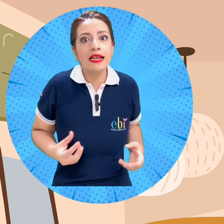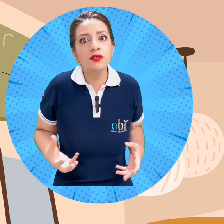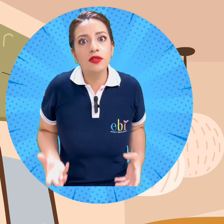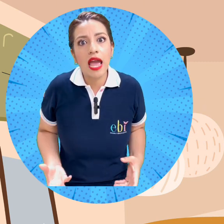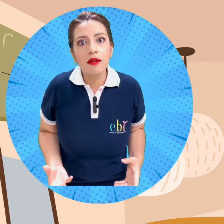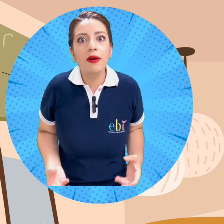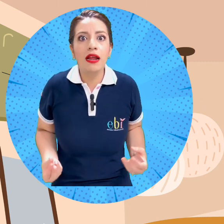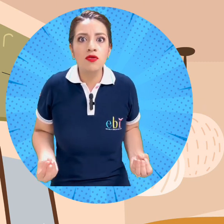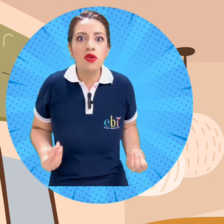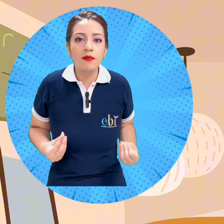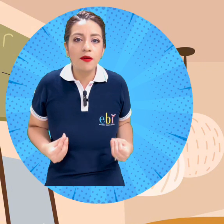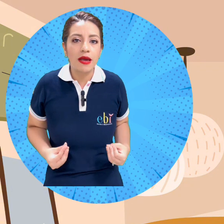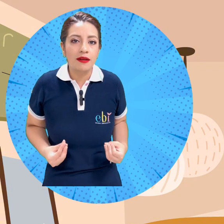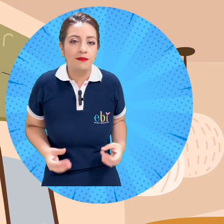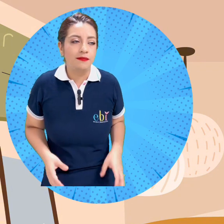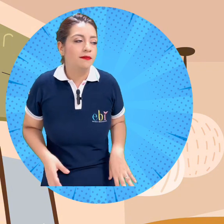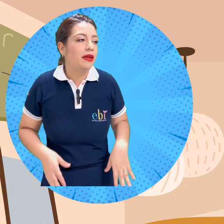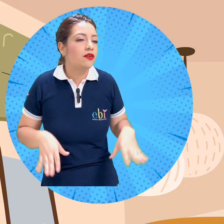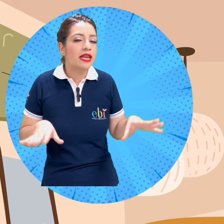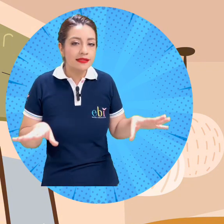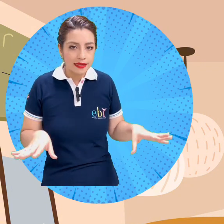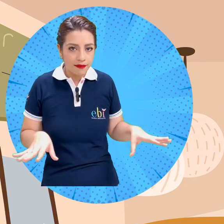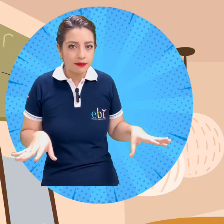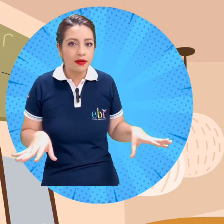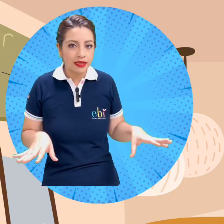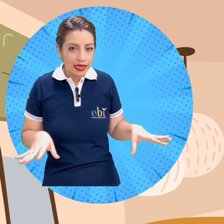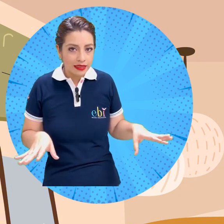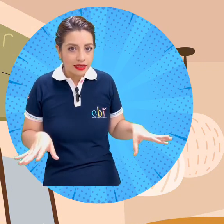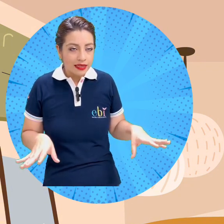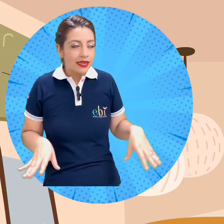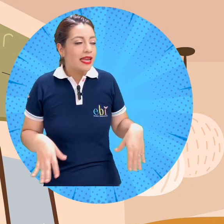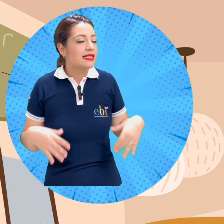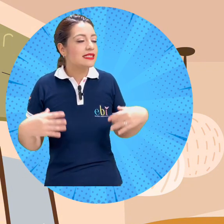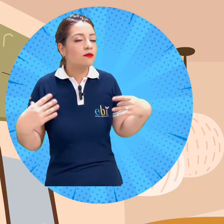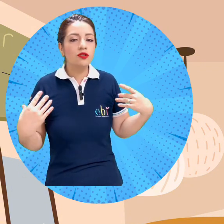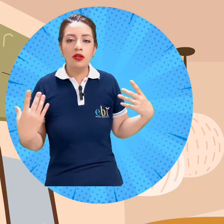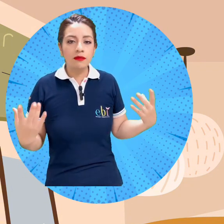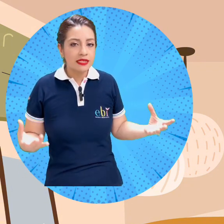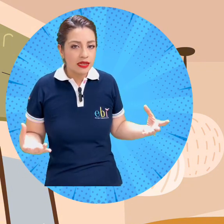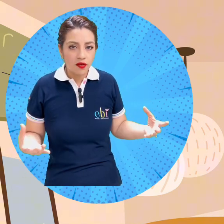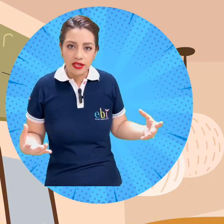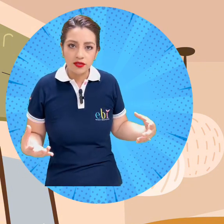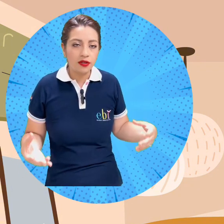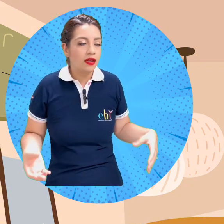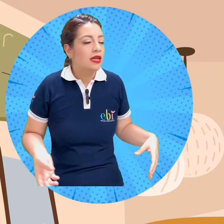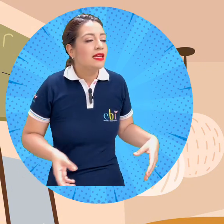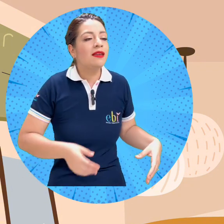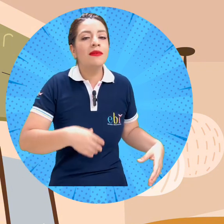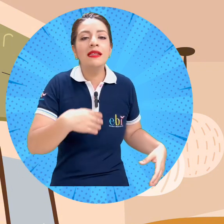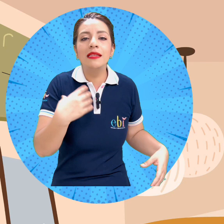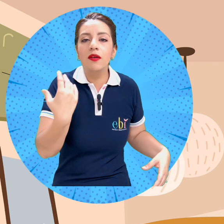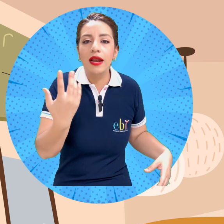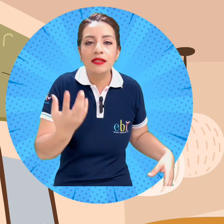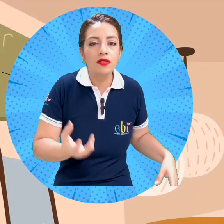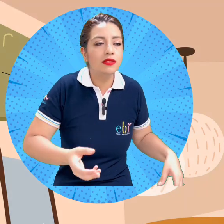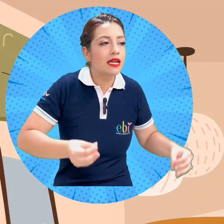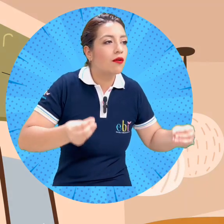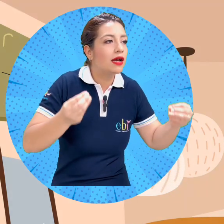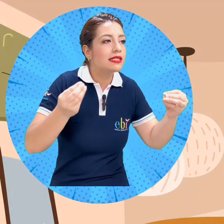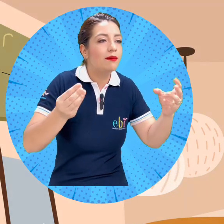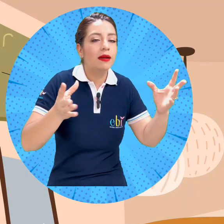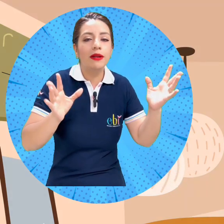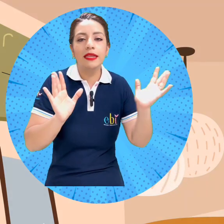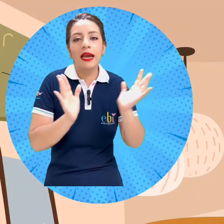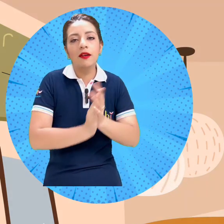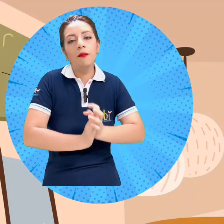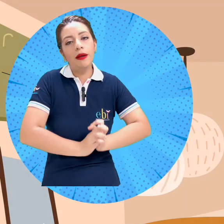tenía que estudiar para no reprobar. Pero ya saben, ¿verdad? Estamos con Mr. Corazón y Mr. Corazón llegó